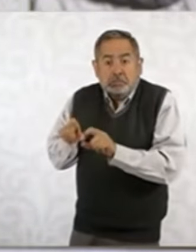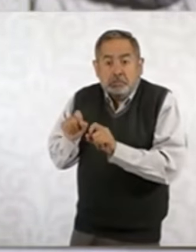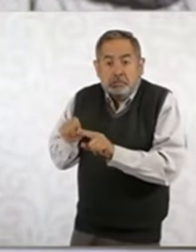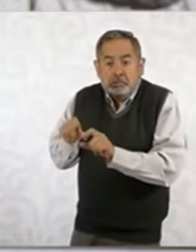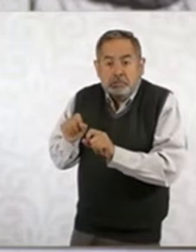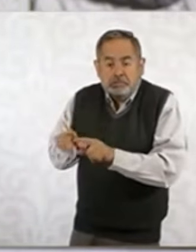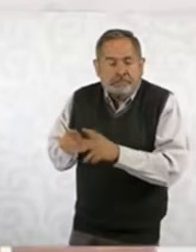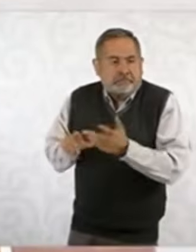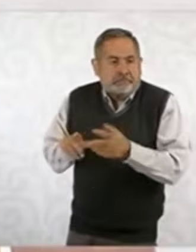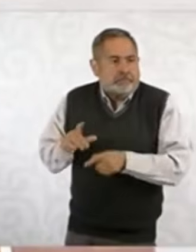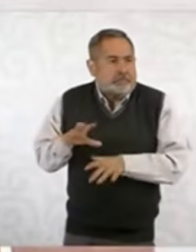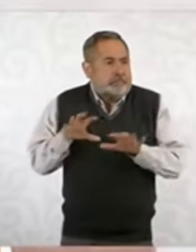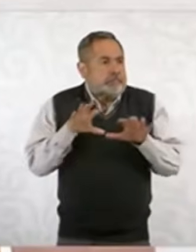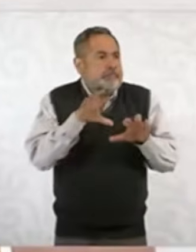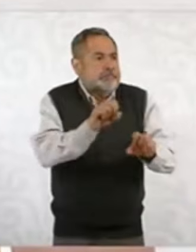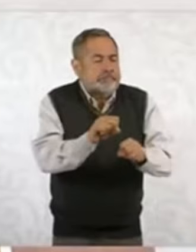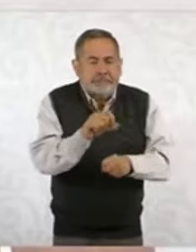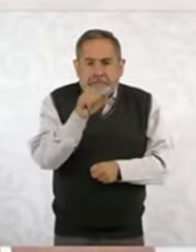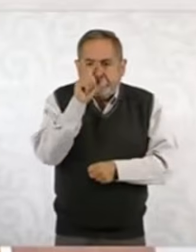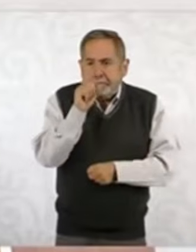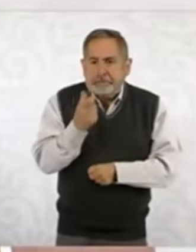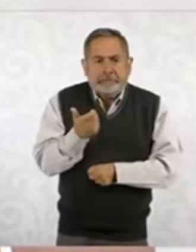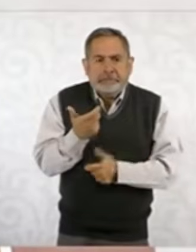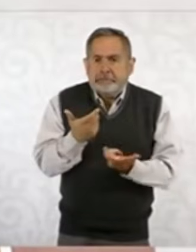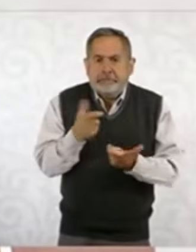Entonces, cada vez alcanzaban para menos.